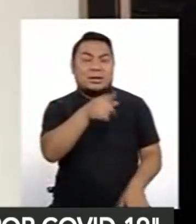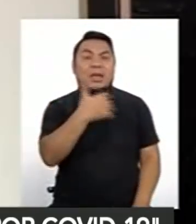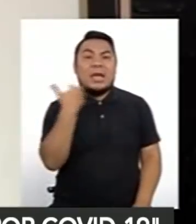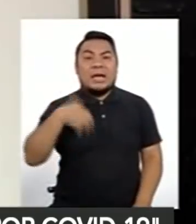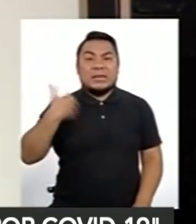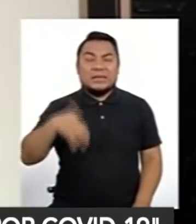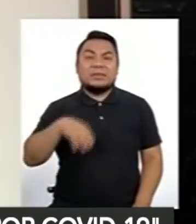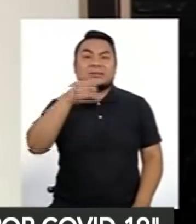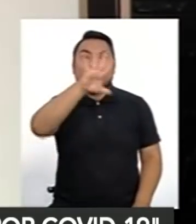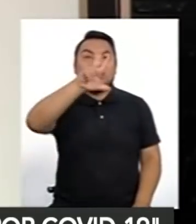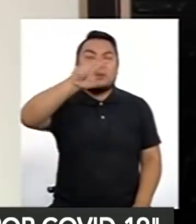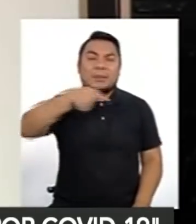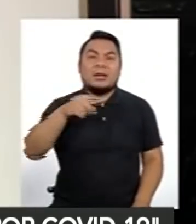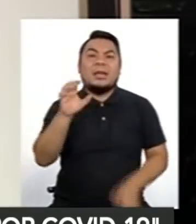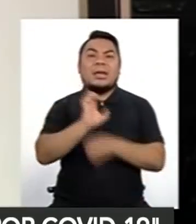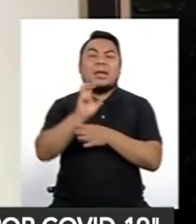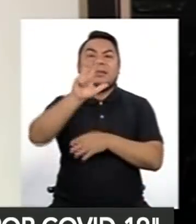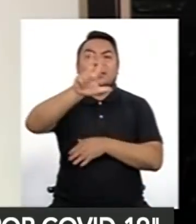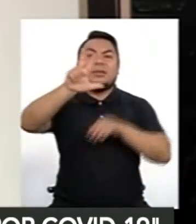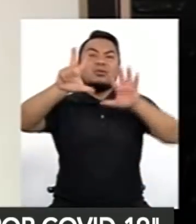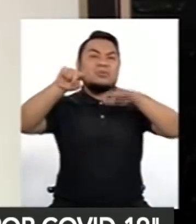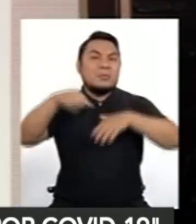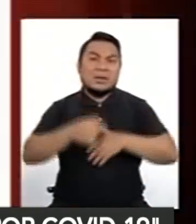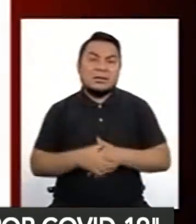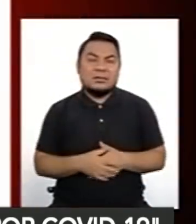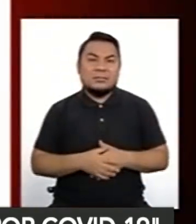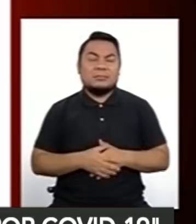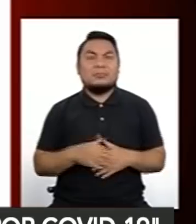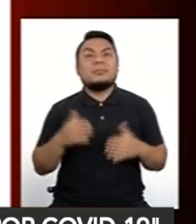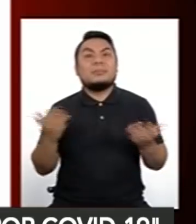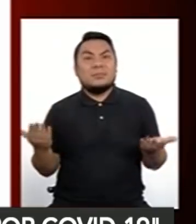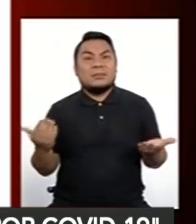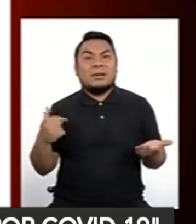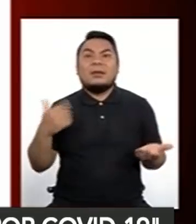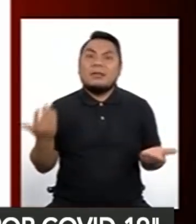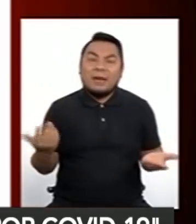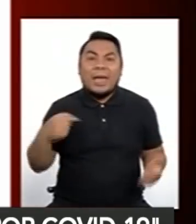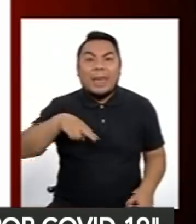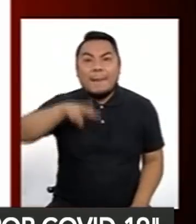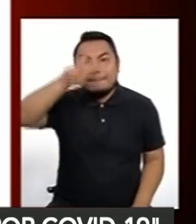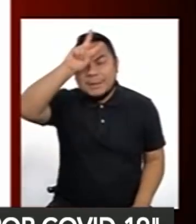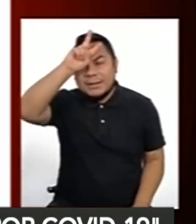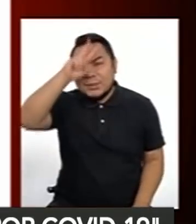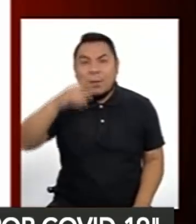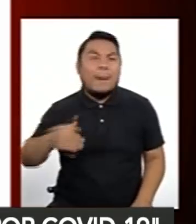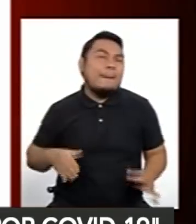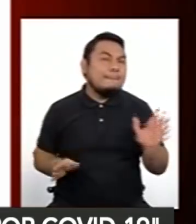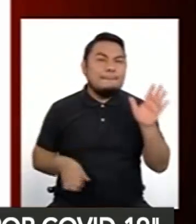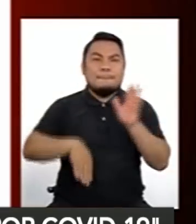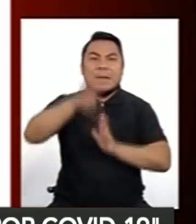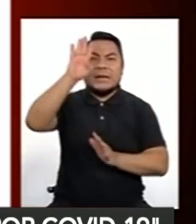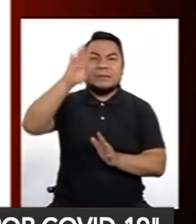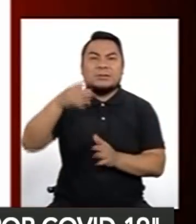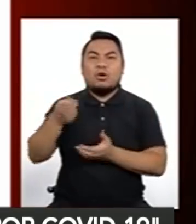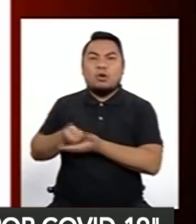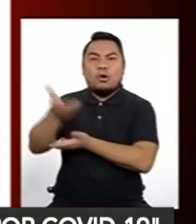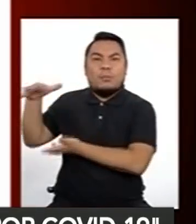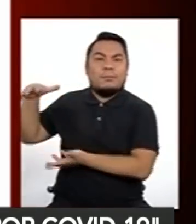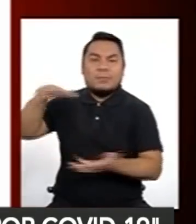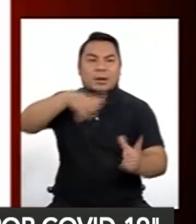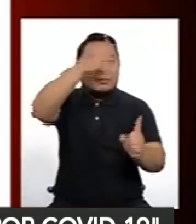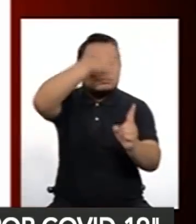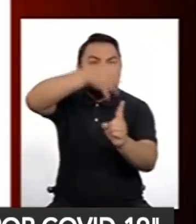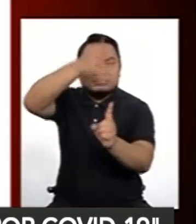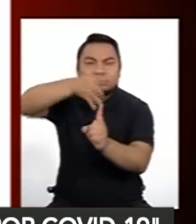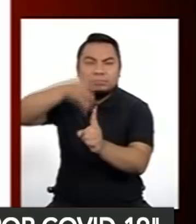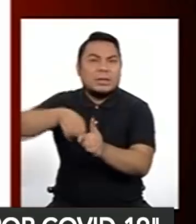Argentina 53.000, Ecuador 48.000. Entonces, hubiera sido fácil para el Perú